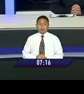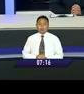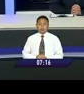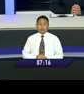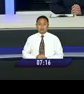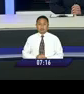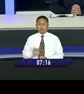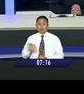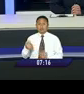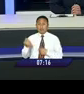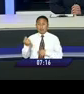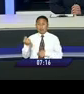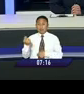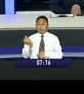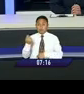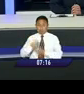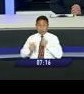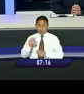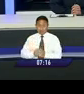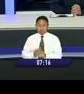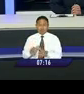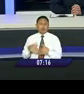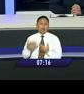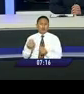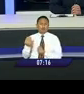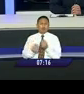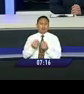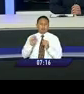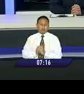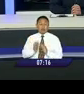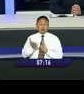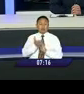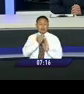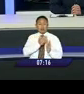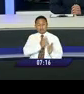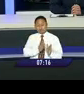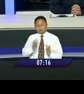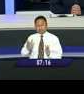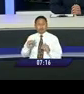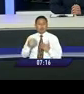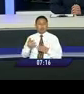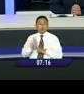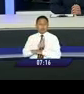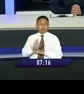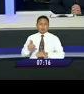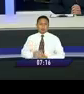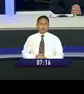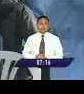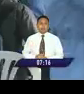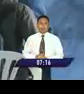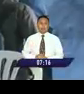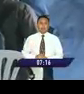de la venta, pues, se deberá determinar protocolos también para su uso. Veamos.